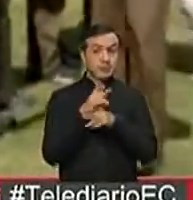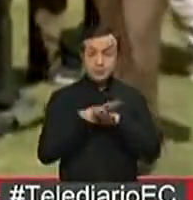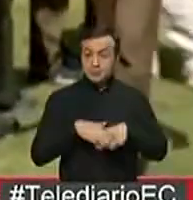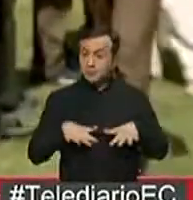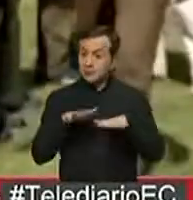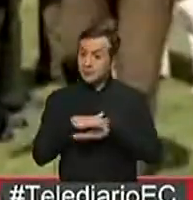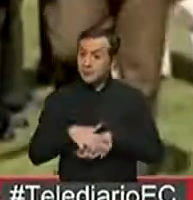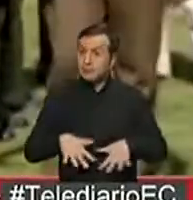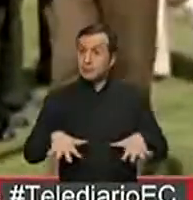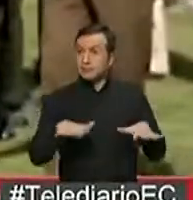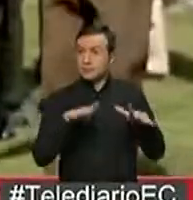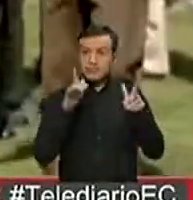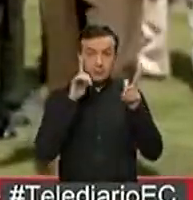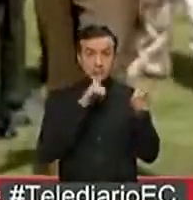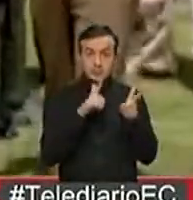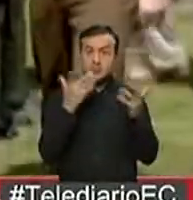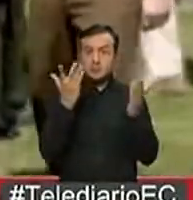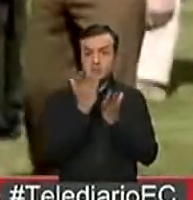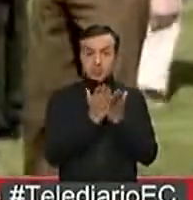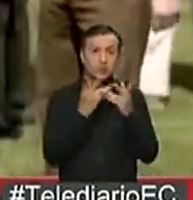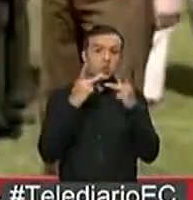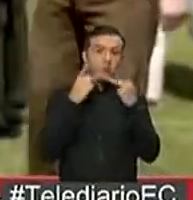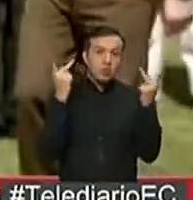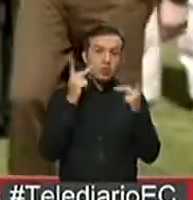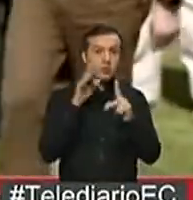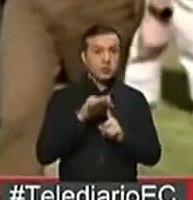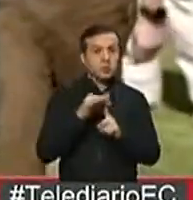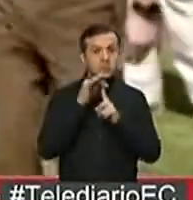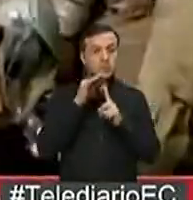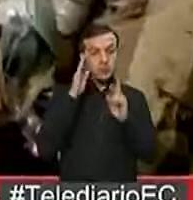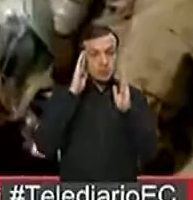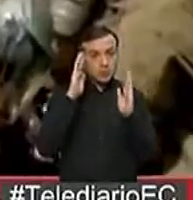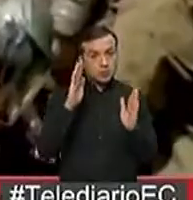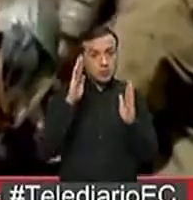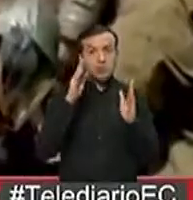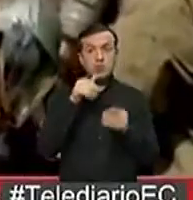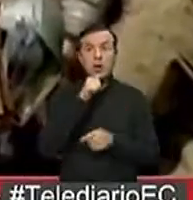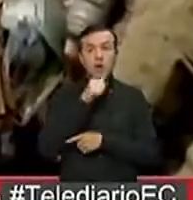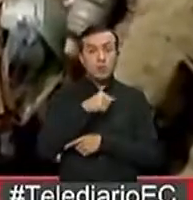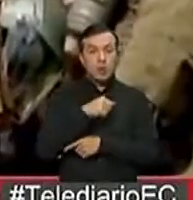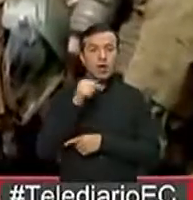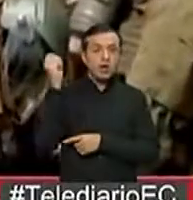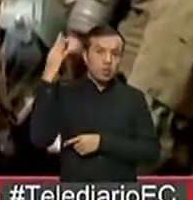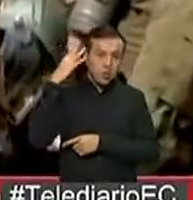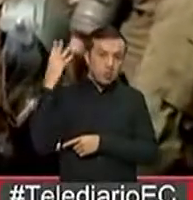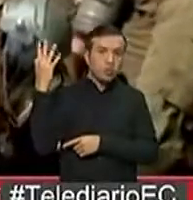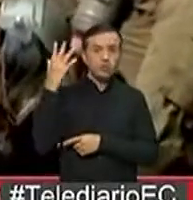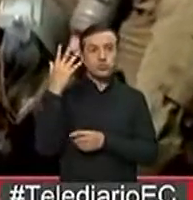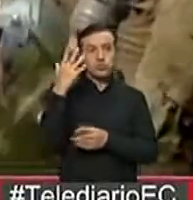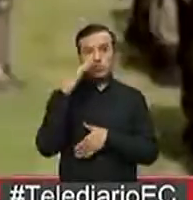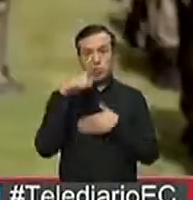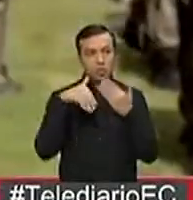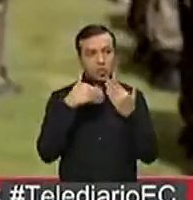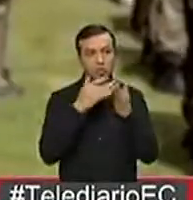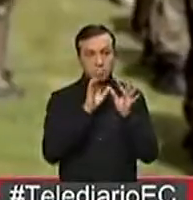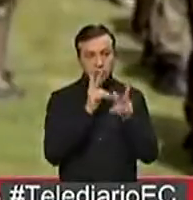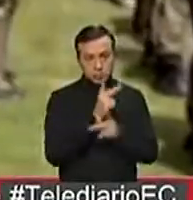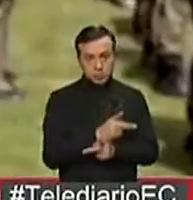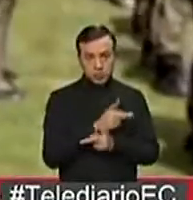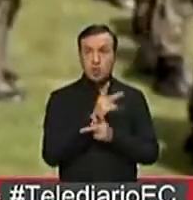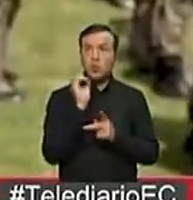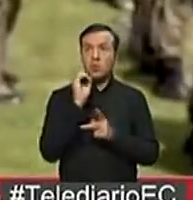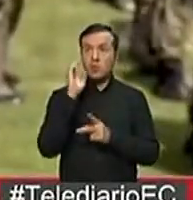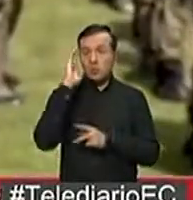infraestructura crítica. Incluyen servicios públicos esenciales como el sistema de abastecimiento eléctrico, de agua potable o la